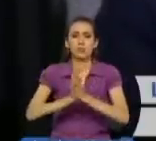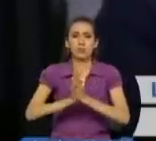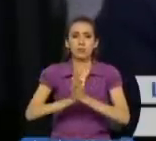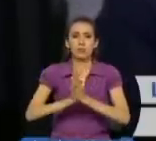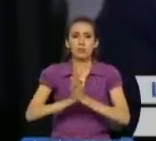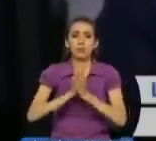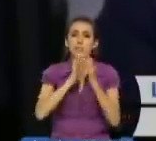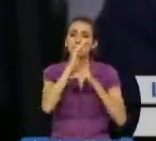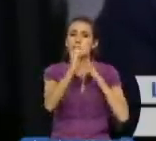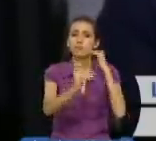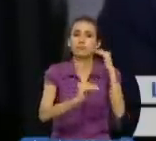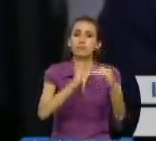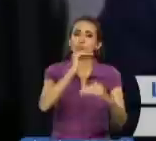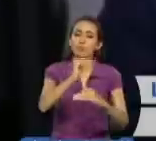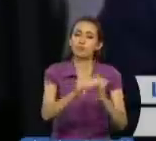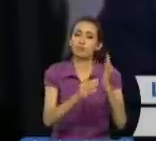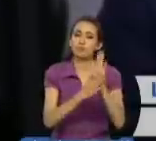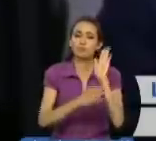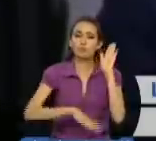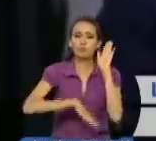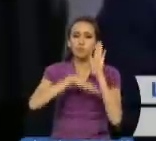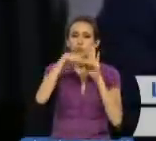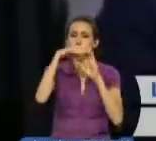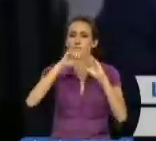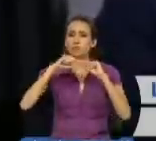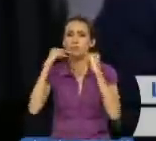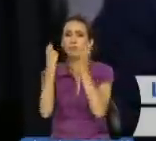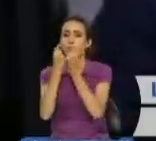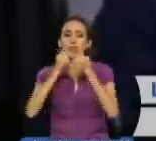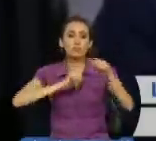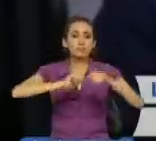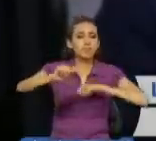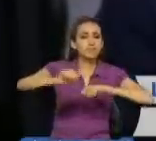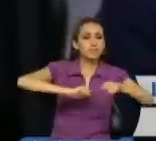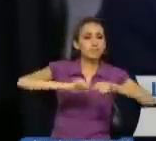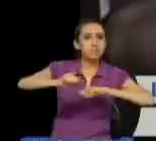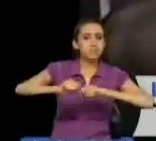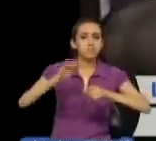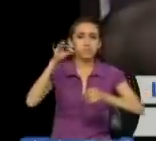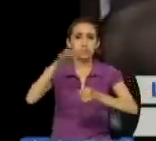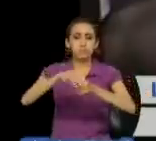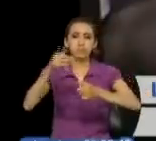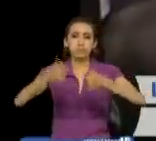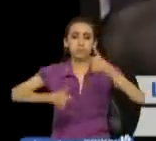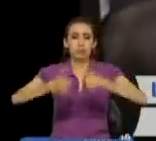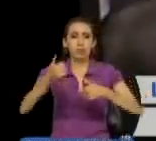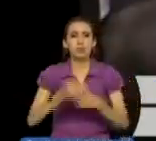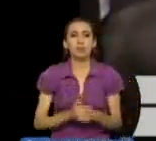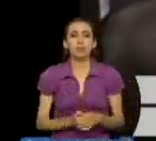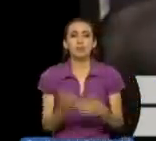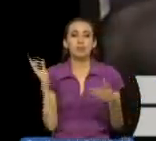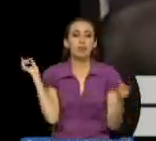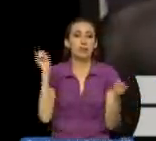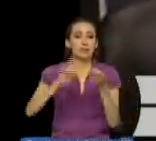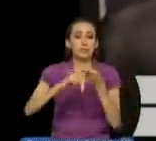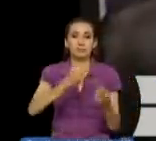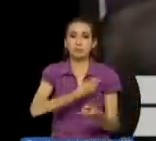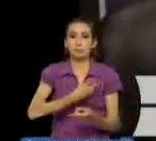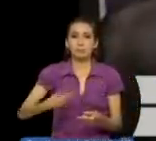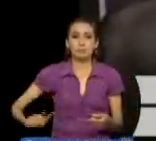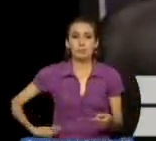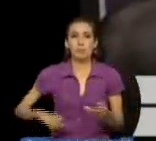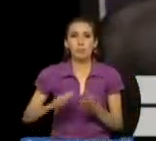y los progresos significativos en la organización y administración de las elecciones Leonel Fernández expresidente de República